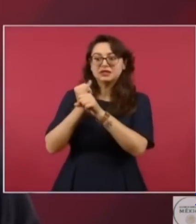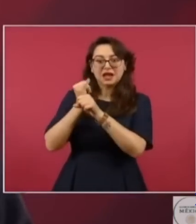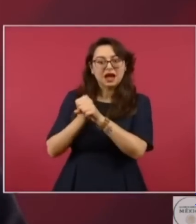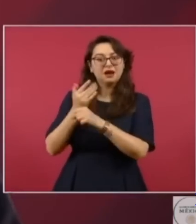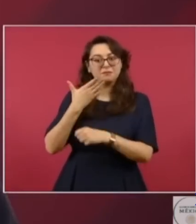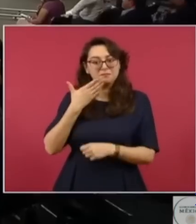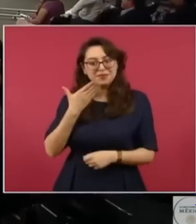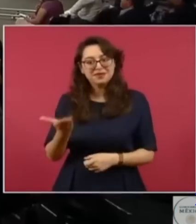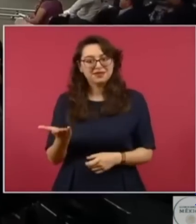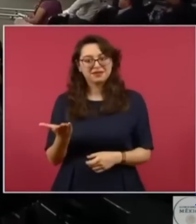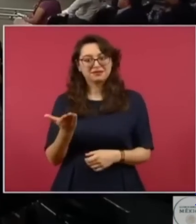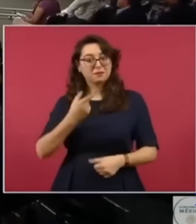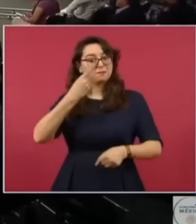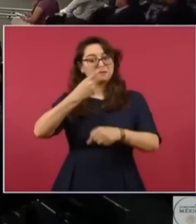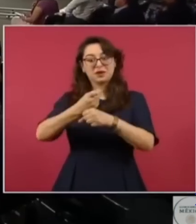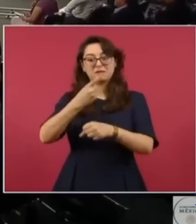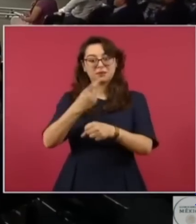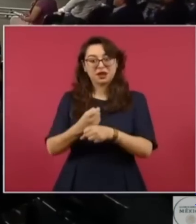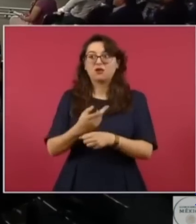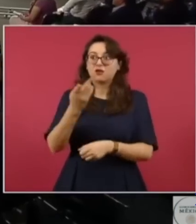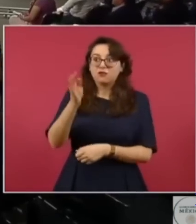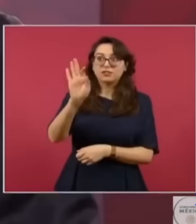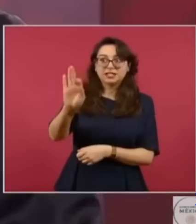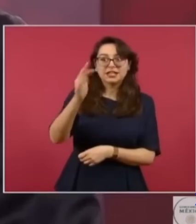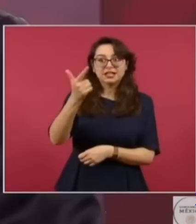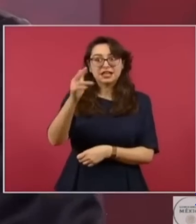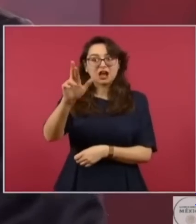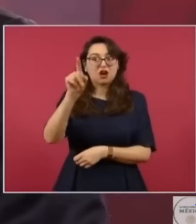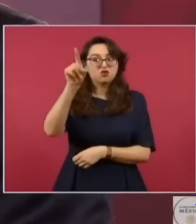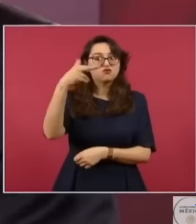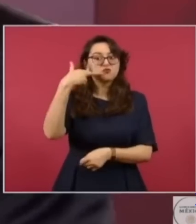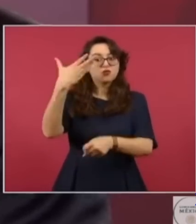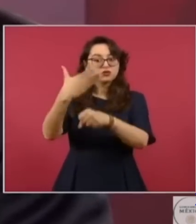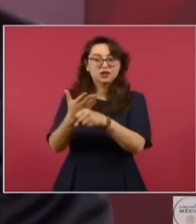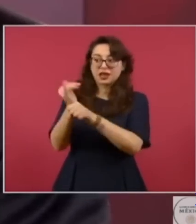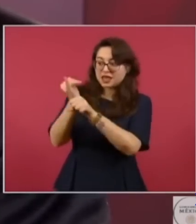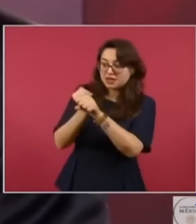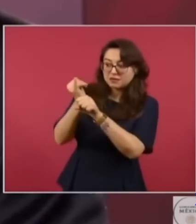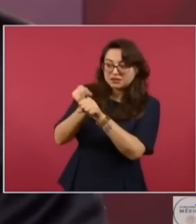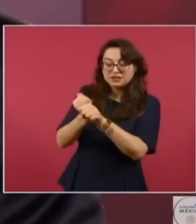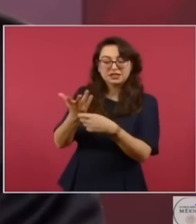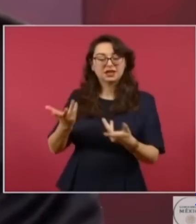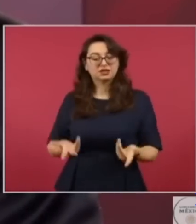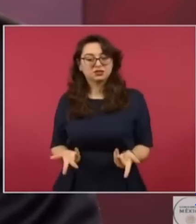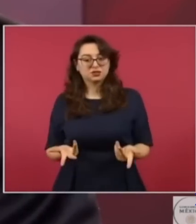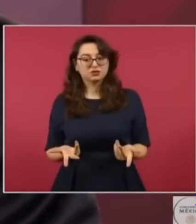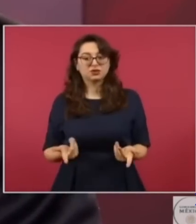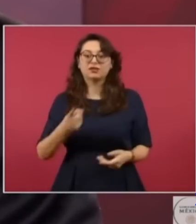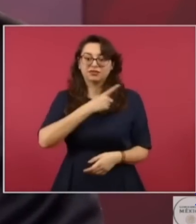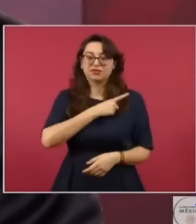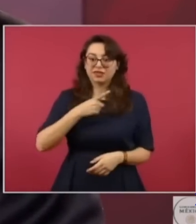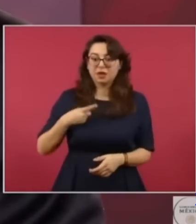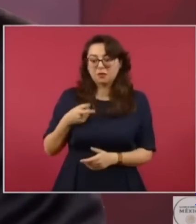existe para eso la fiscalía que es autónoma y va a llevar a cabo la investigación